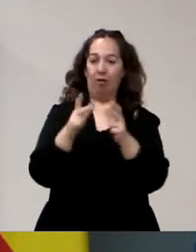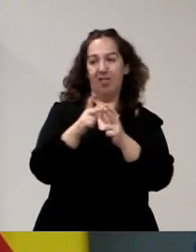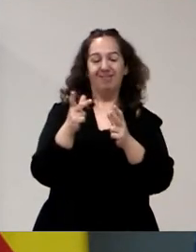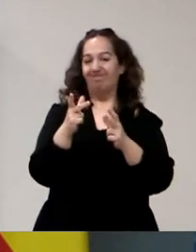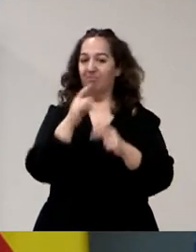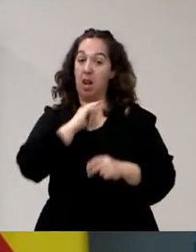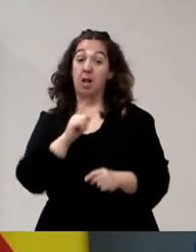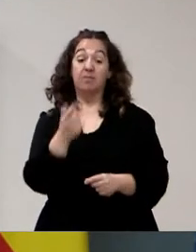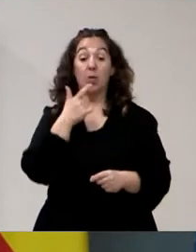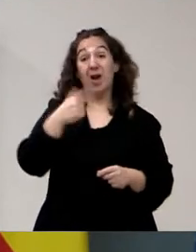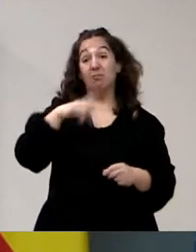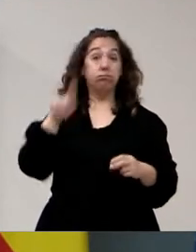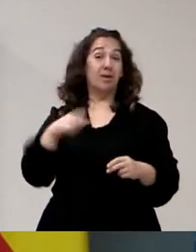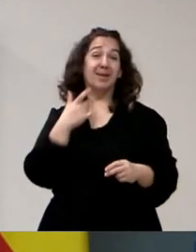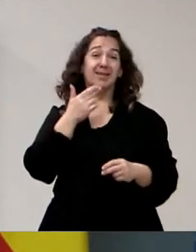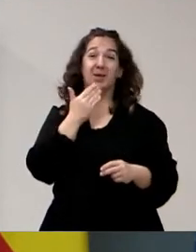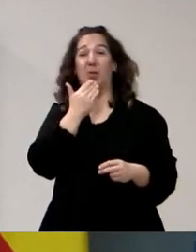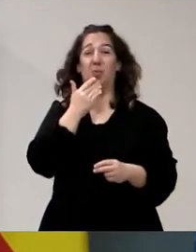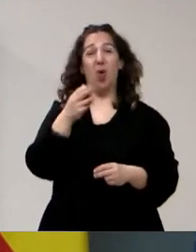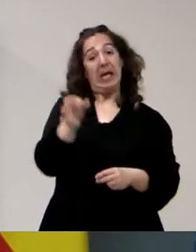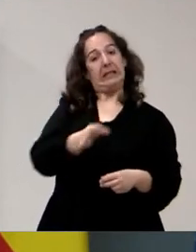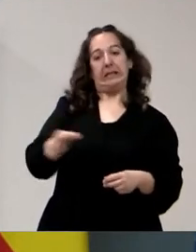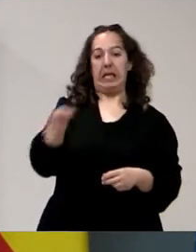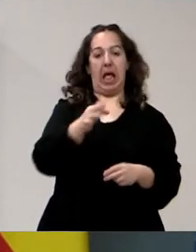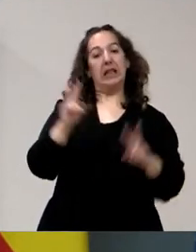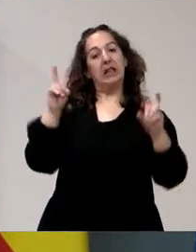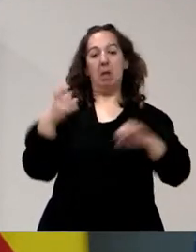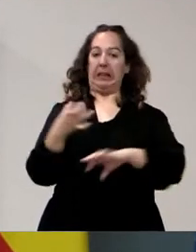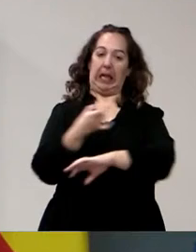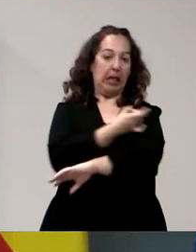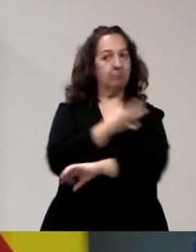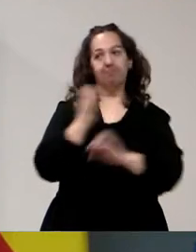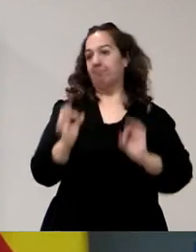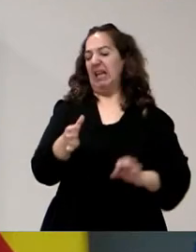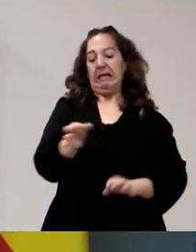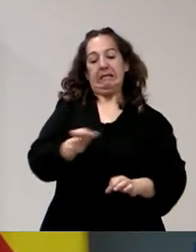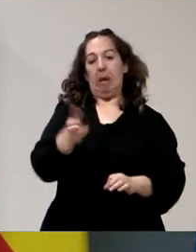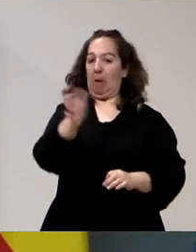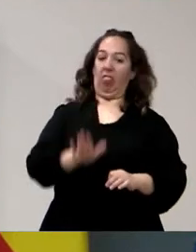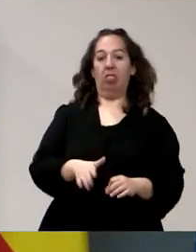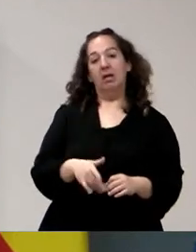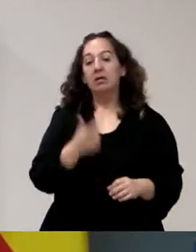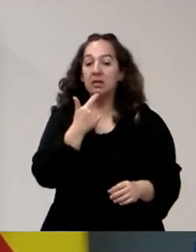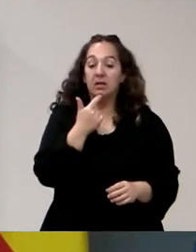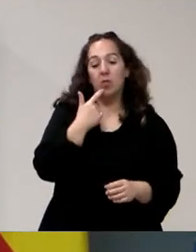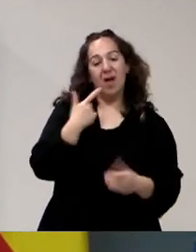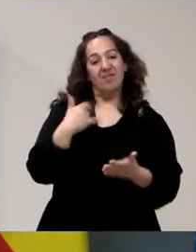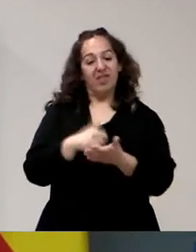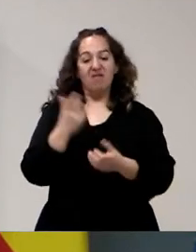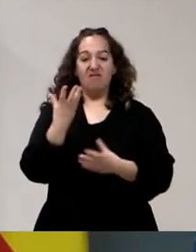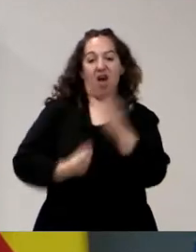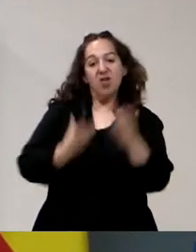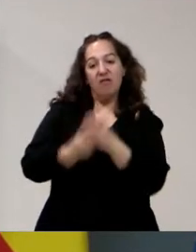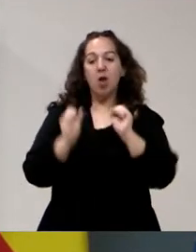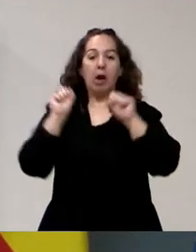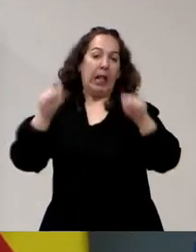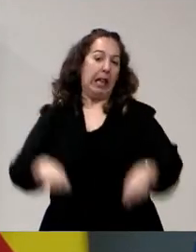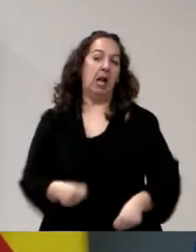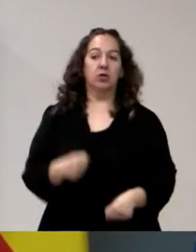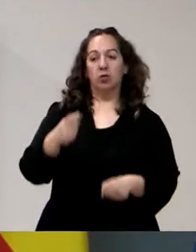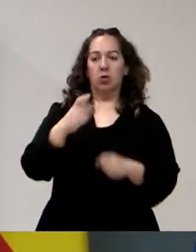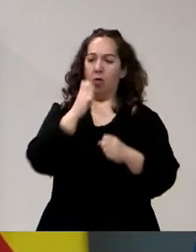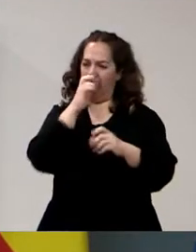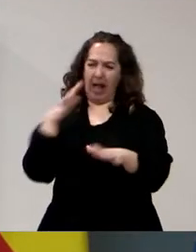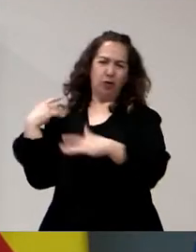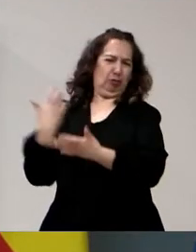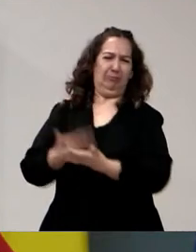isla en este momento en materia ferroviaria con unas conexiones muy deficientes que acumulan años de retraso pero no solamente